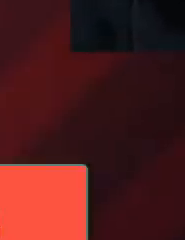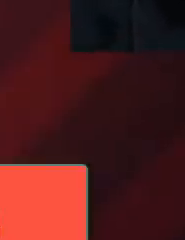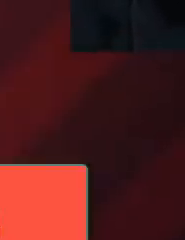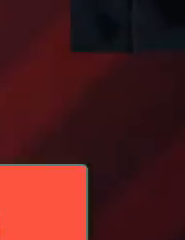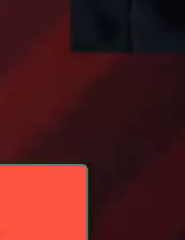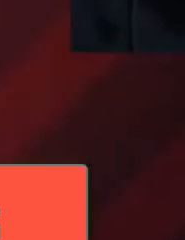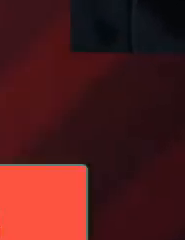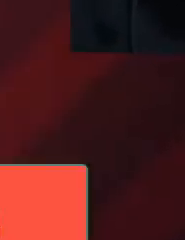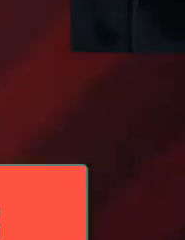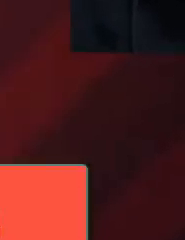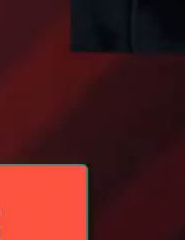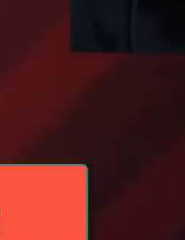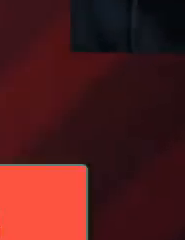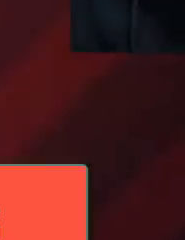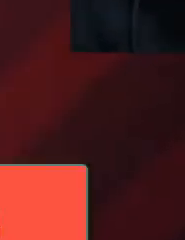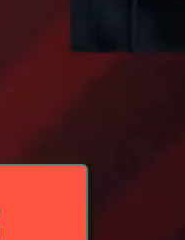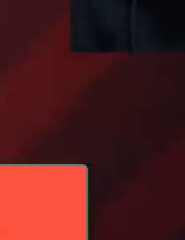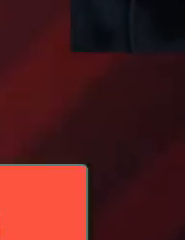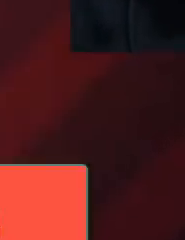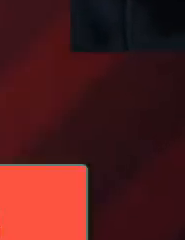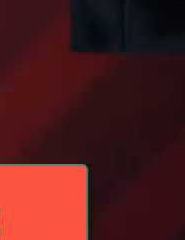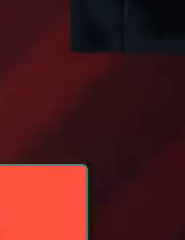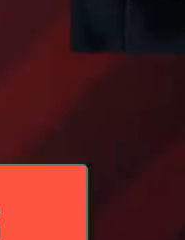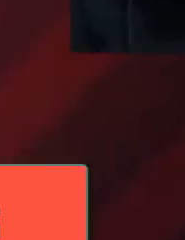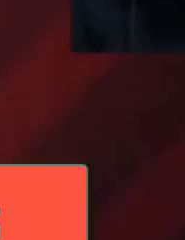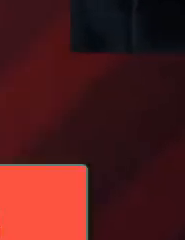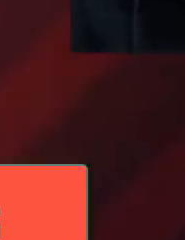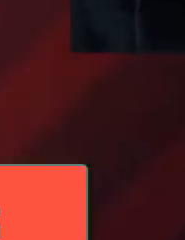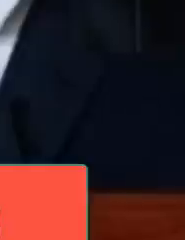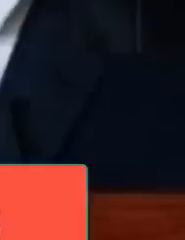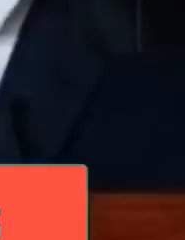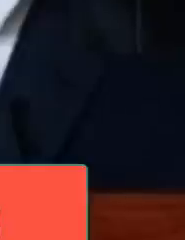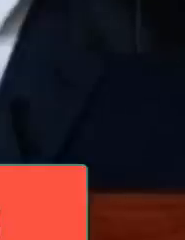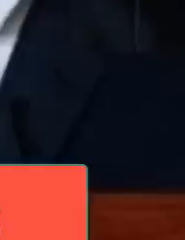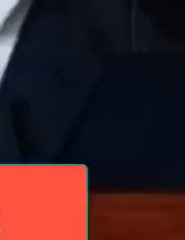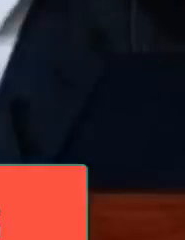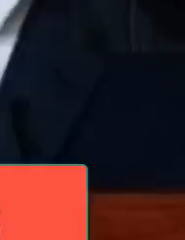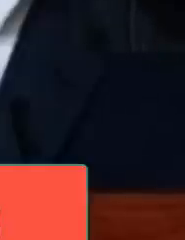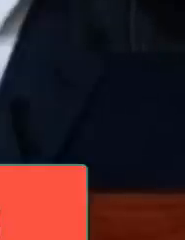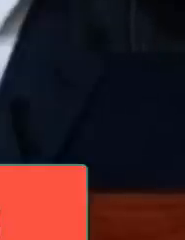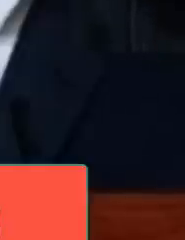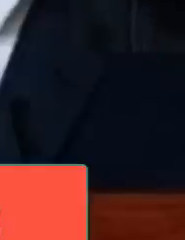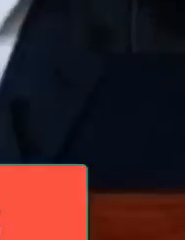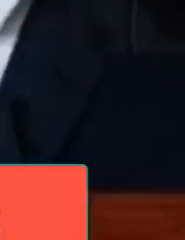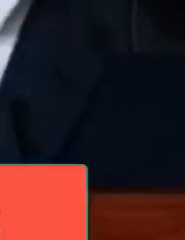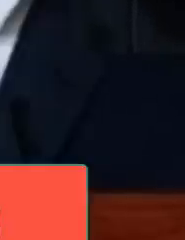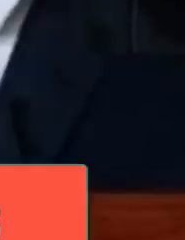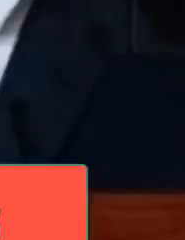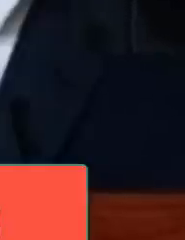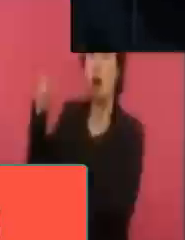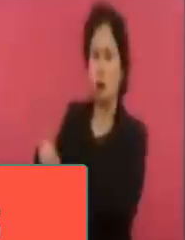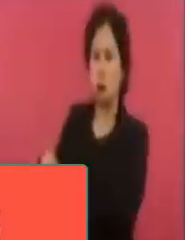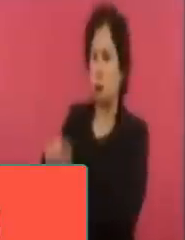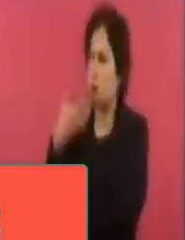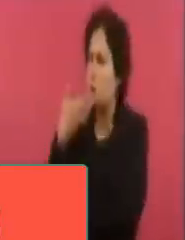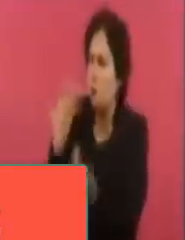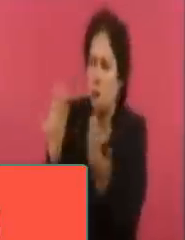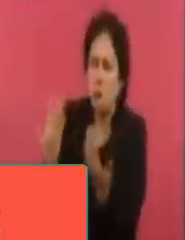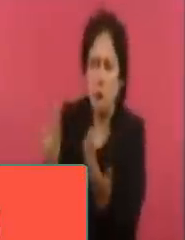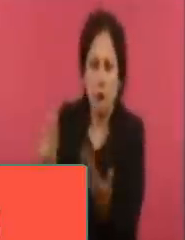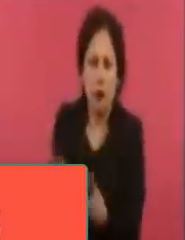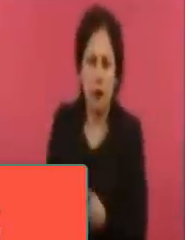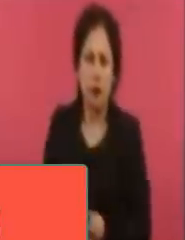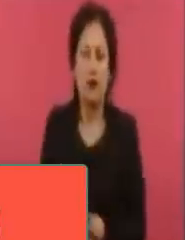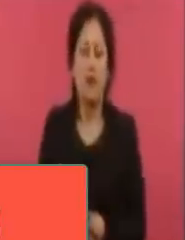de vecindad, por razones de geopolítica, nosotros vamos a continuar fortaleciendo la alianza de América del Norte y toda América. Sin